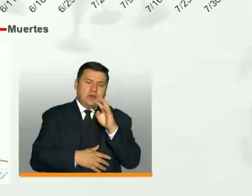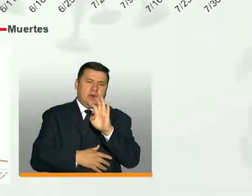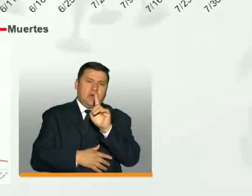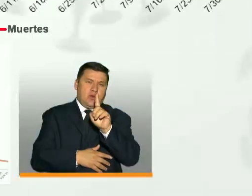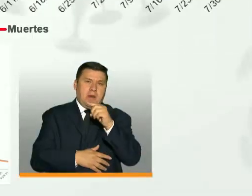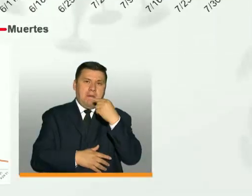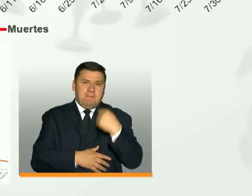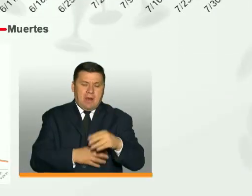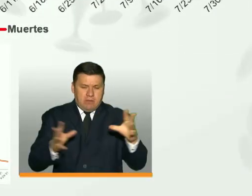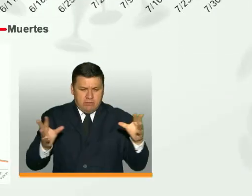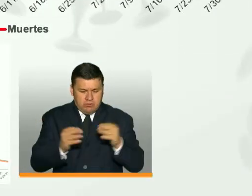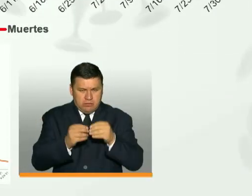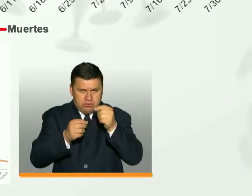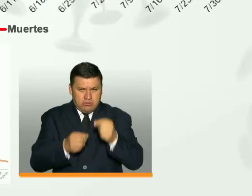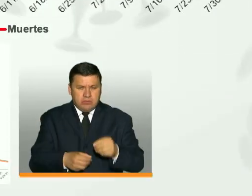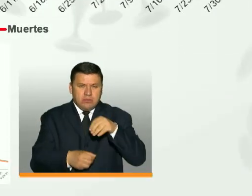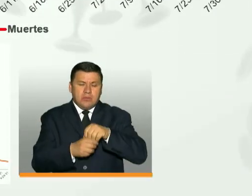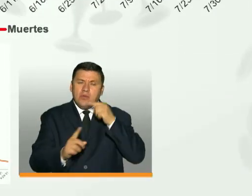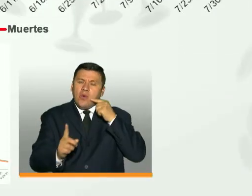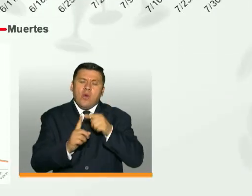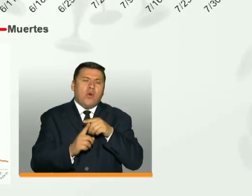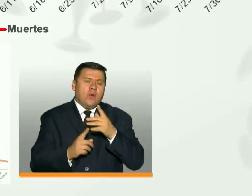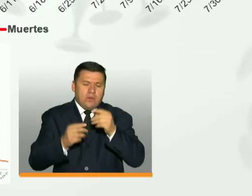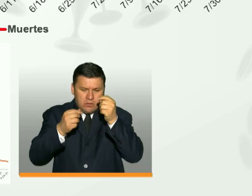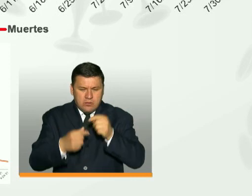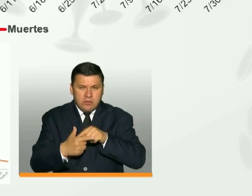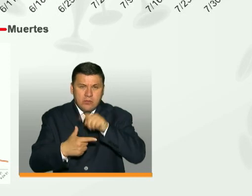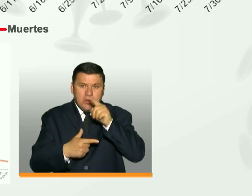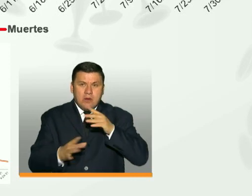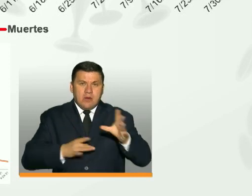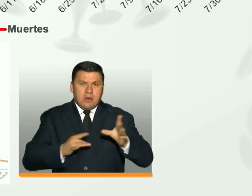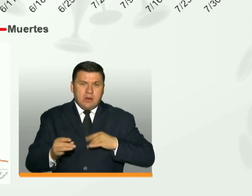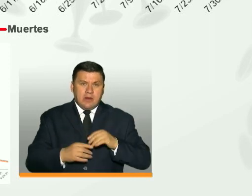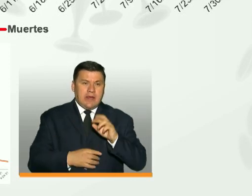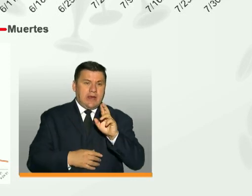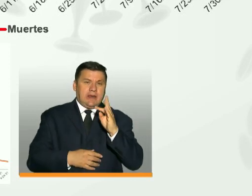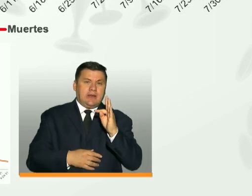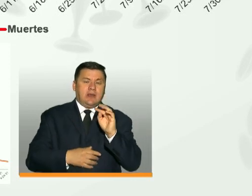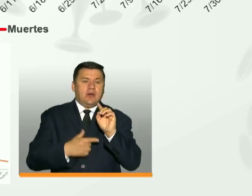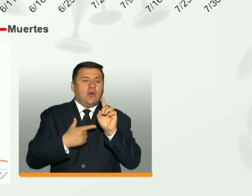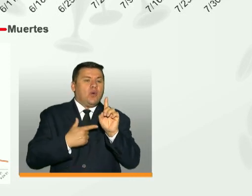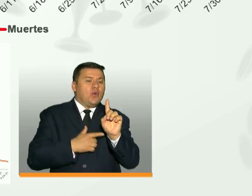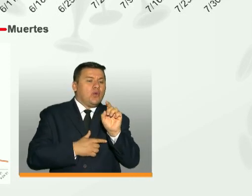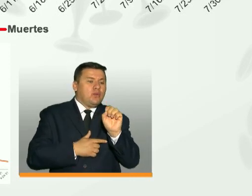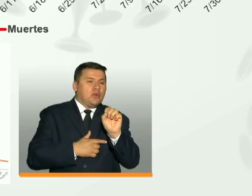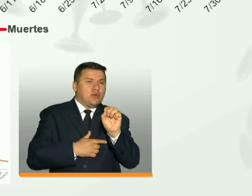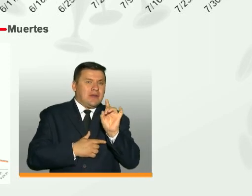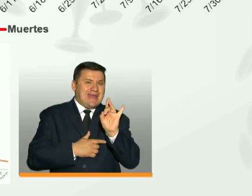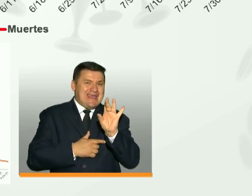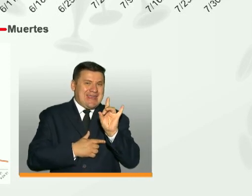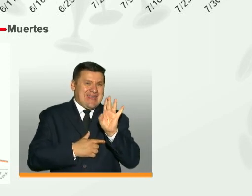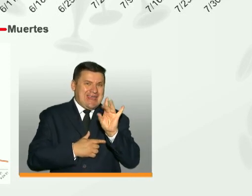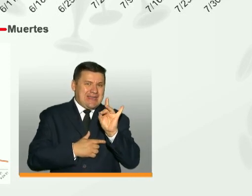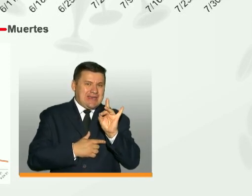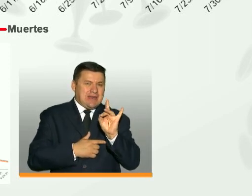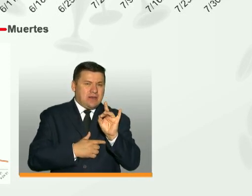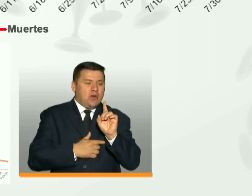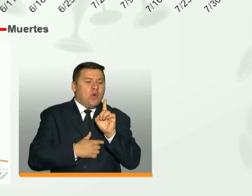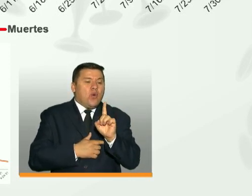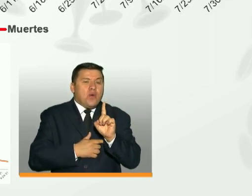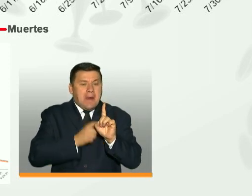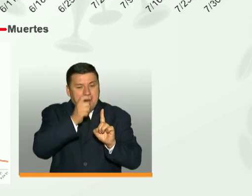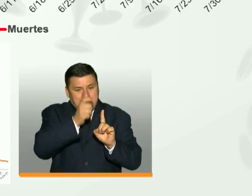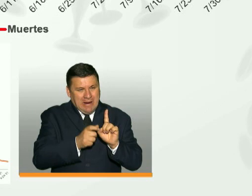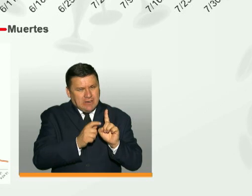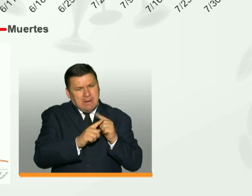387.481 casos con una tasa reproductiva de RT del 1.15, es una tasa que ha venido sosteniéndose